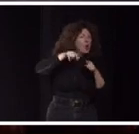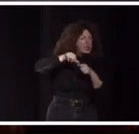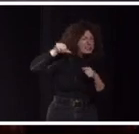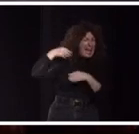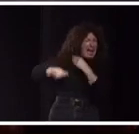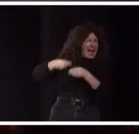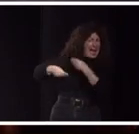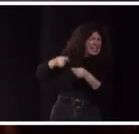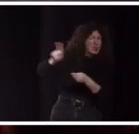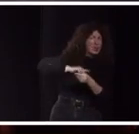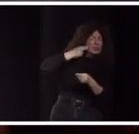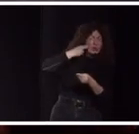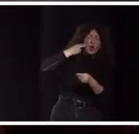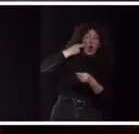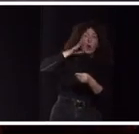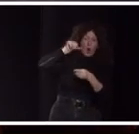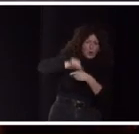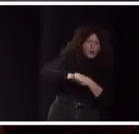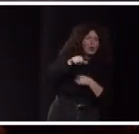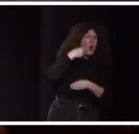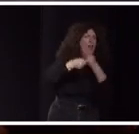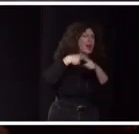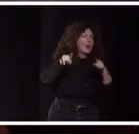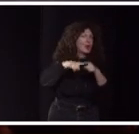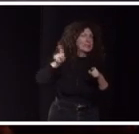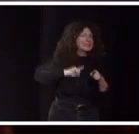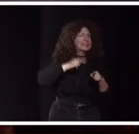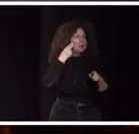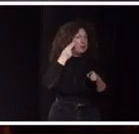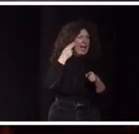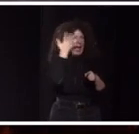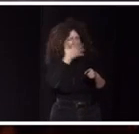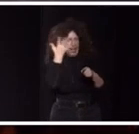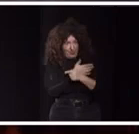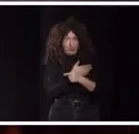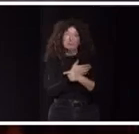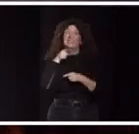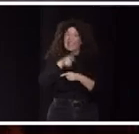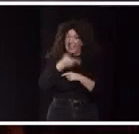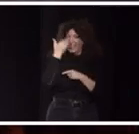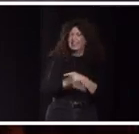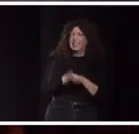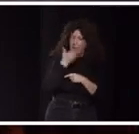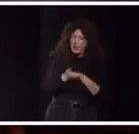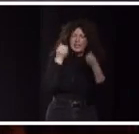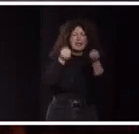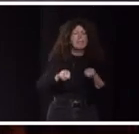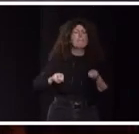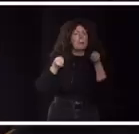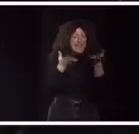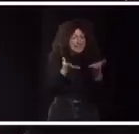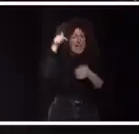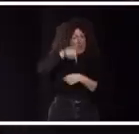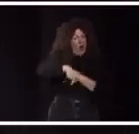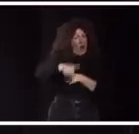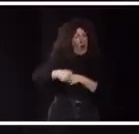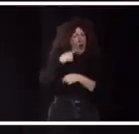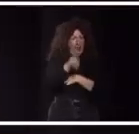temen por todo lo que nos queda por hacer. Y creo que eso es importante, mandar ese mensaje en el día de